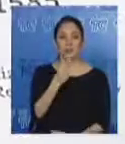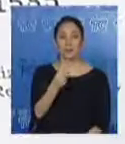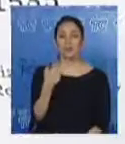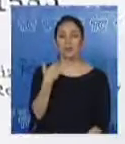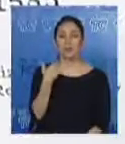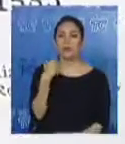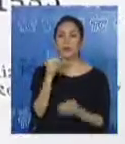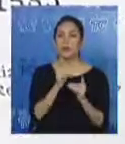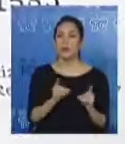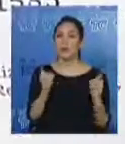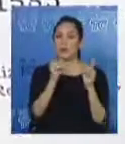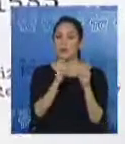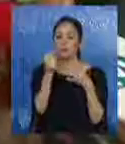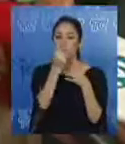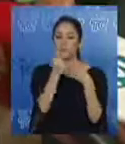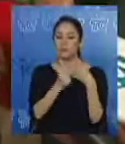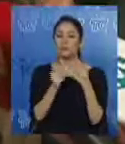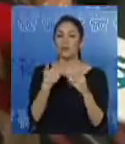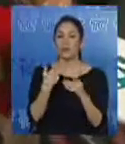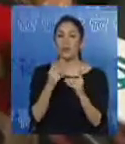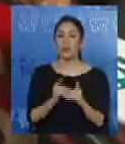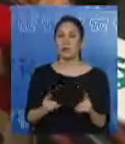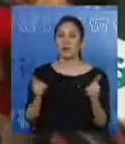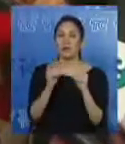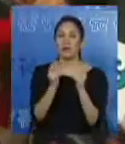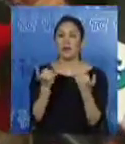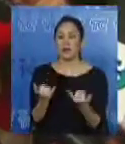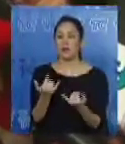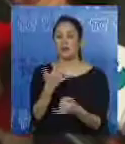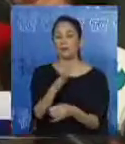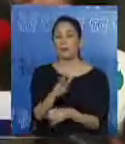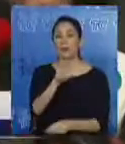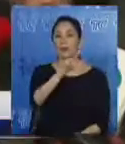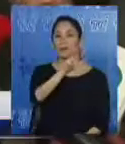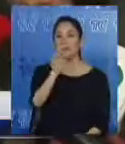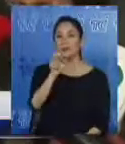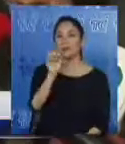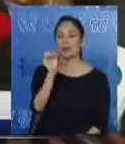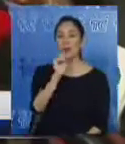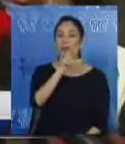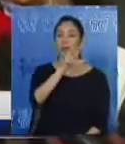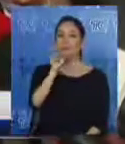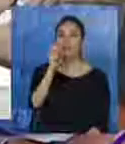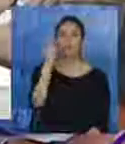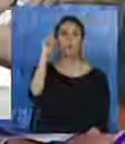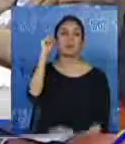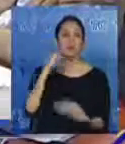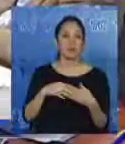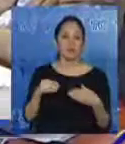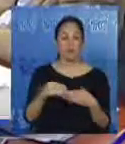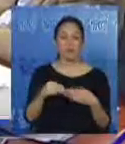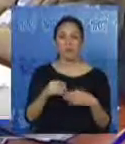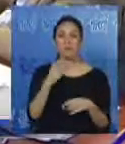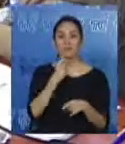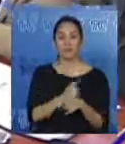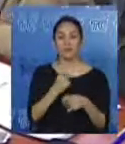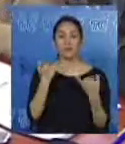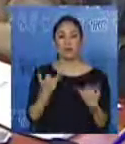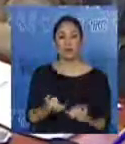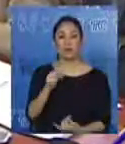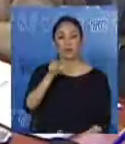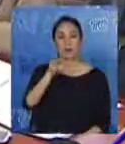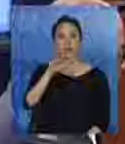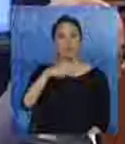datos preliminares de las afectaciones. Estamos englobando un aproximado de 300 y 350 millones de dólares. Por ello, los legisladores de país insisten